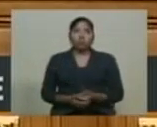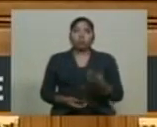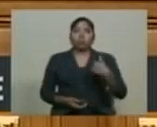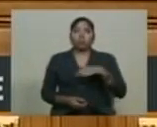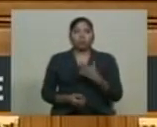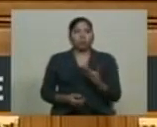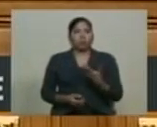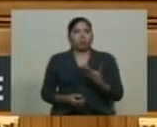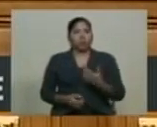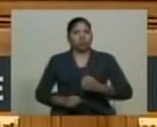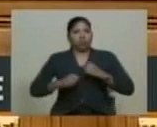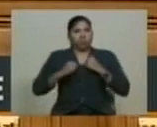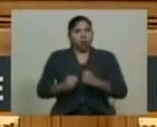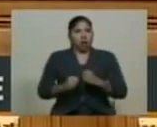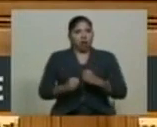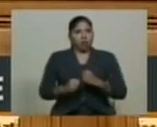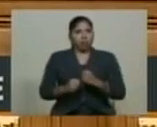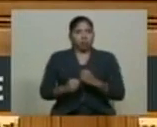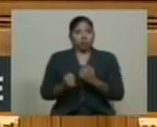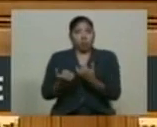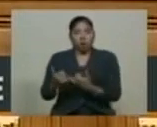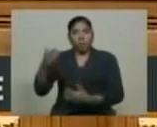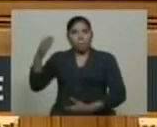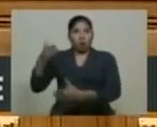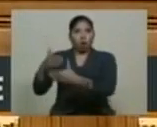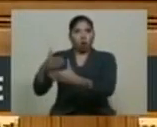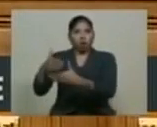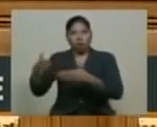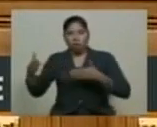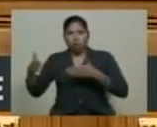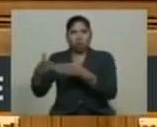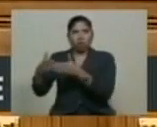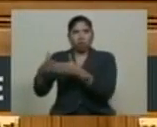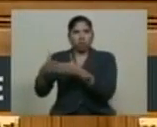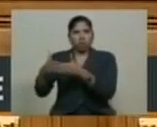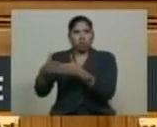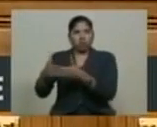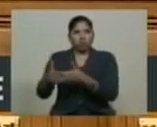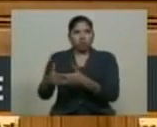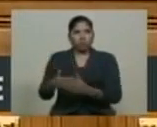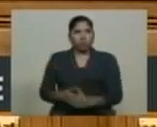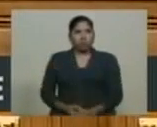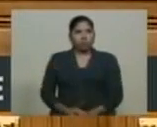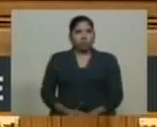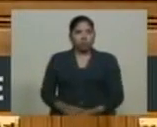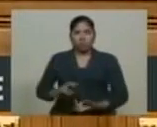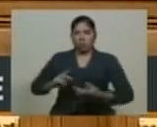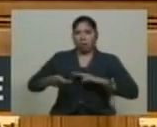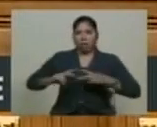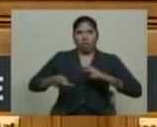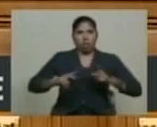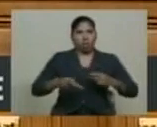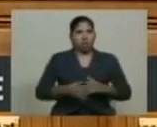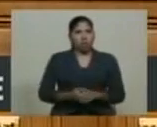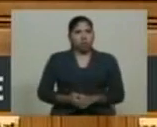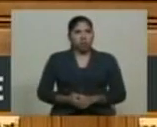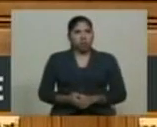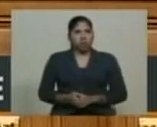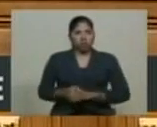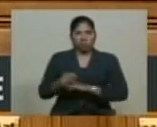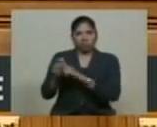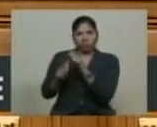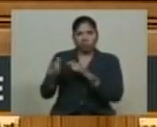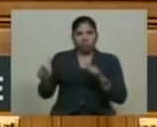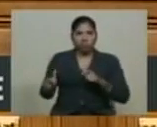rebelión, se nos bloquea, se nos hostiliza, se nos envían agentes a